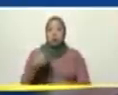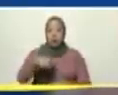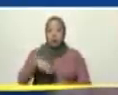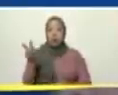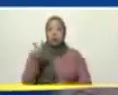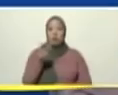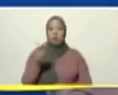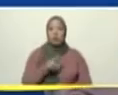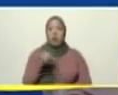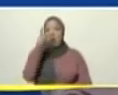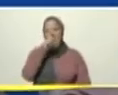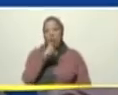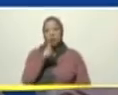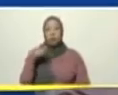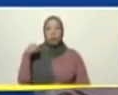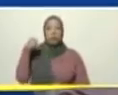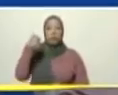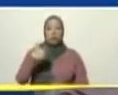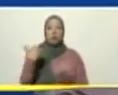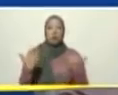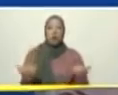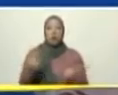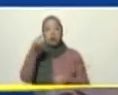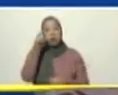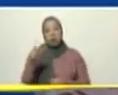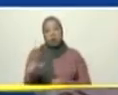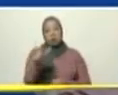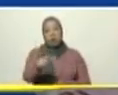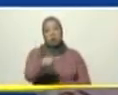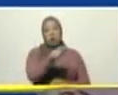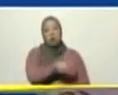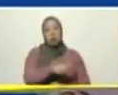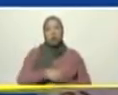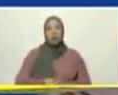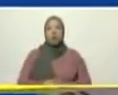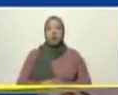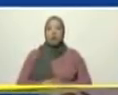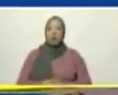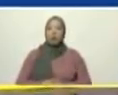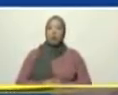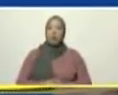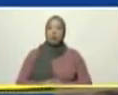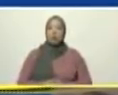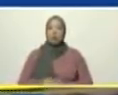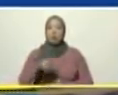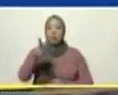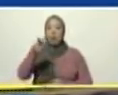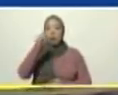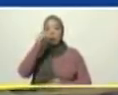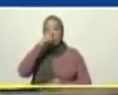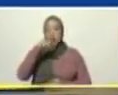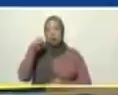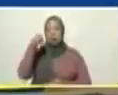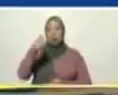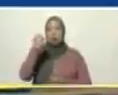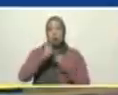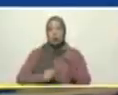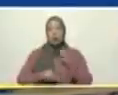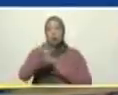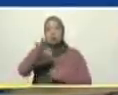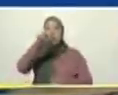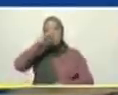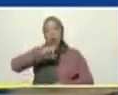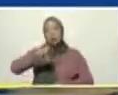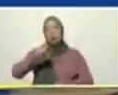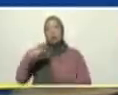Venezuela desde hace tantos años, que ahora ese pueblo que resistió durante 20 años y estos últimos 5 años, esta